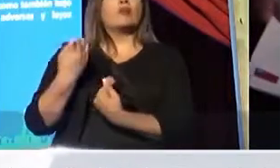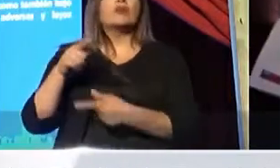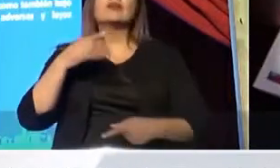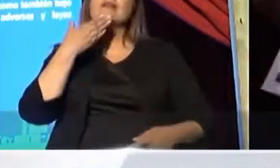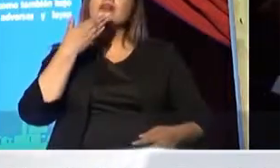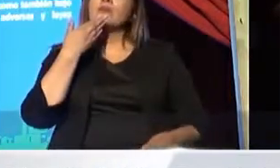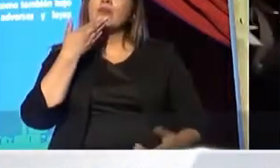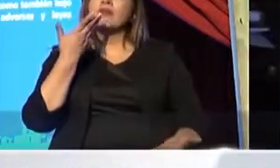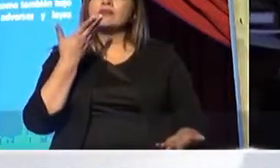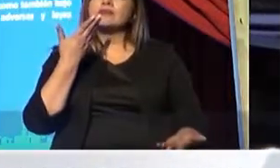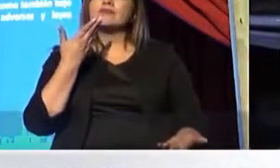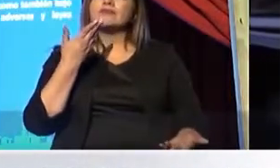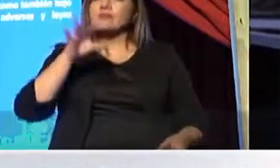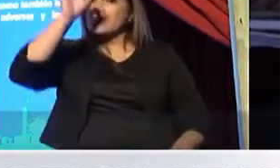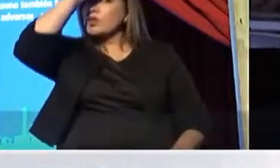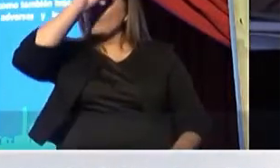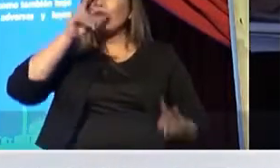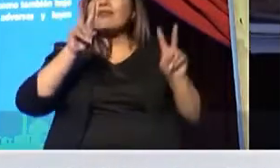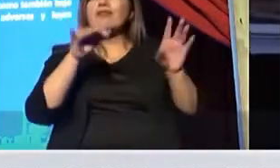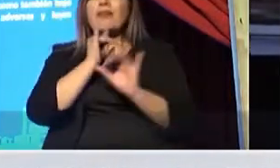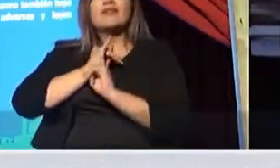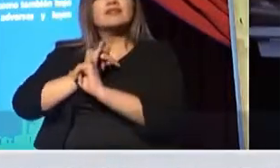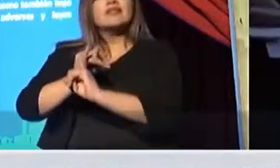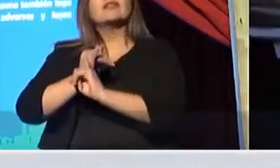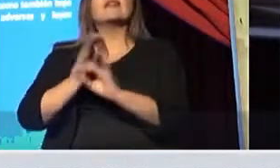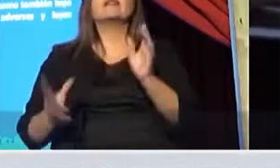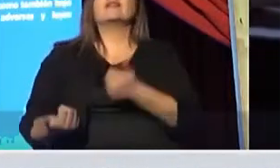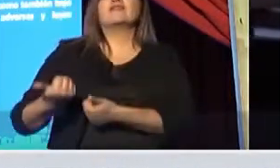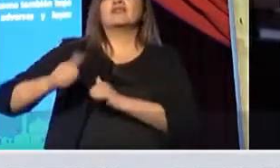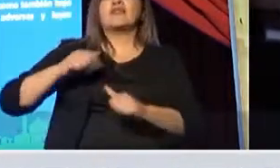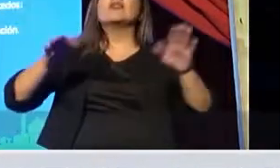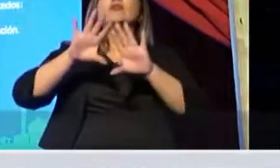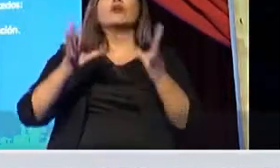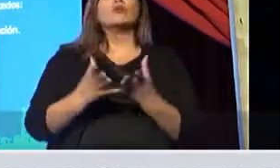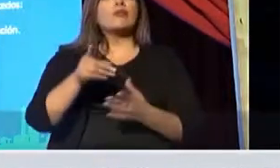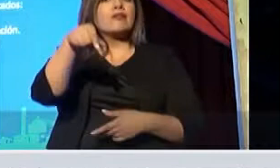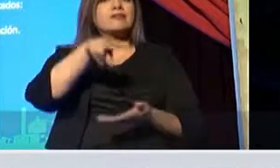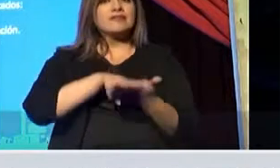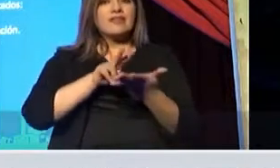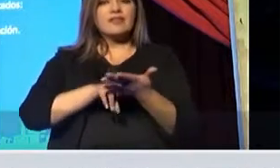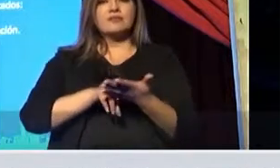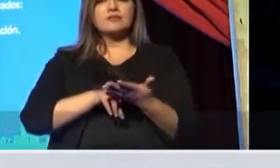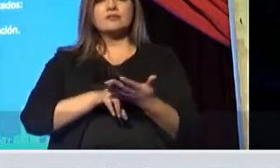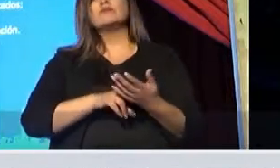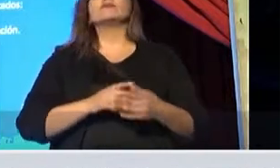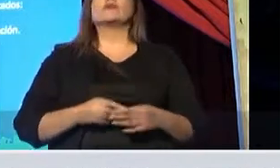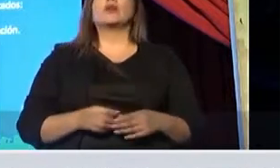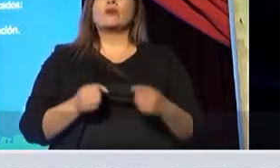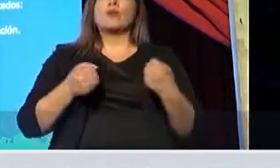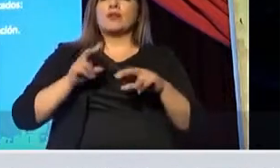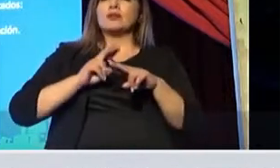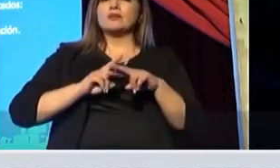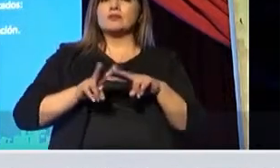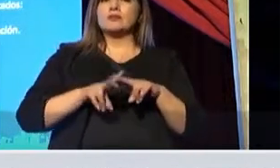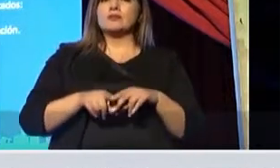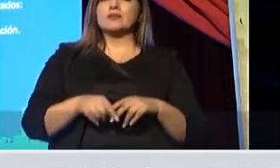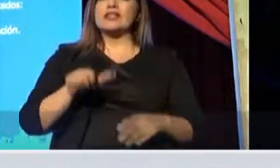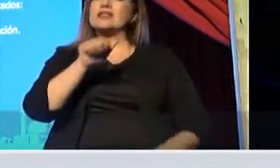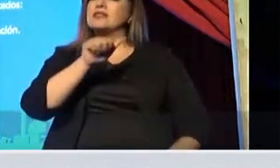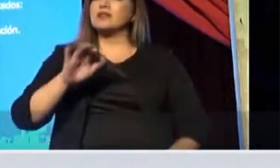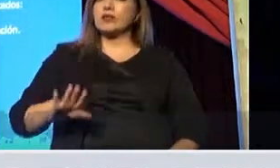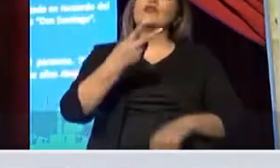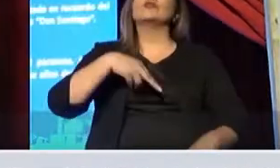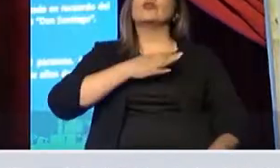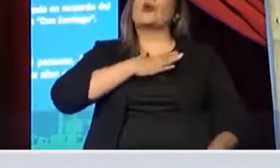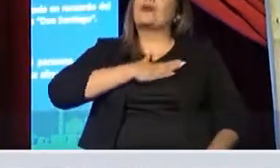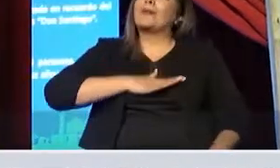En la ocasión aseguró que se trabajará por la regionalización de la gran minería y señaló que la agenda legislativa abordará cierre de faenas y modificaciones en